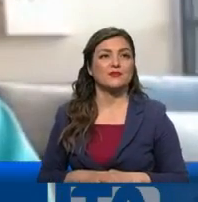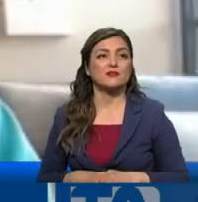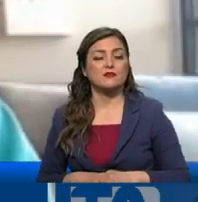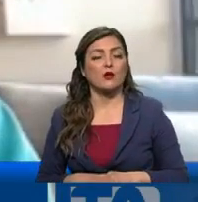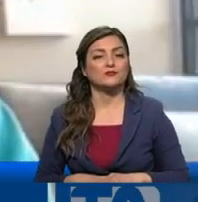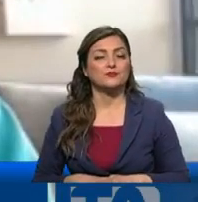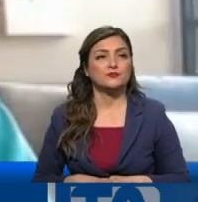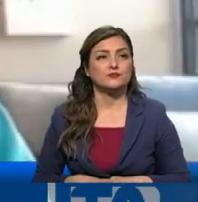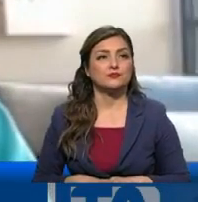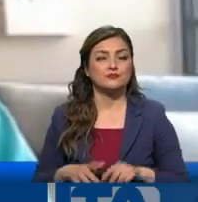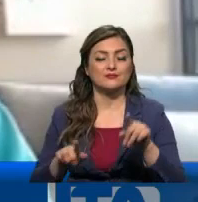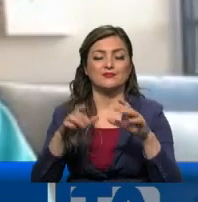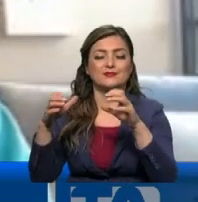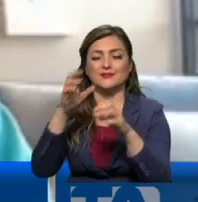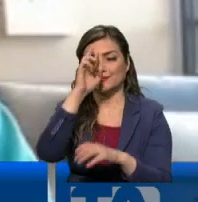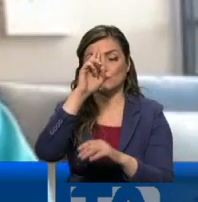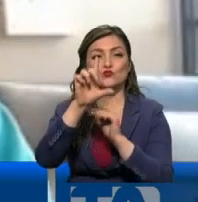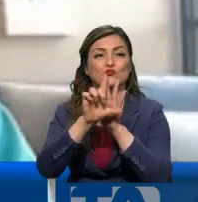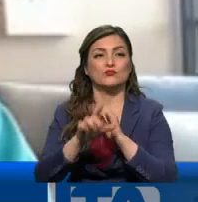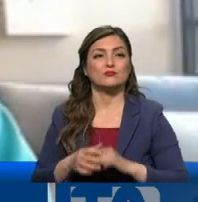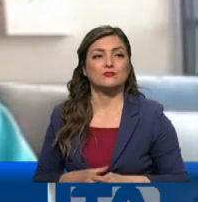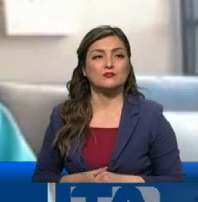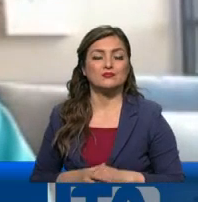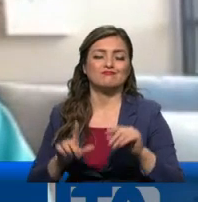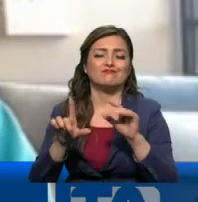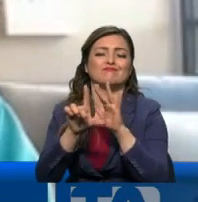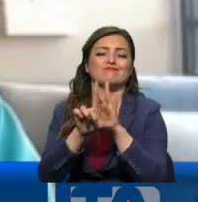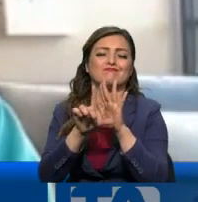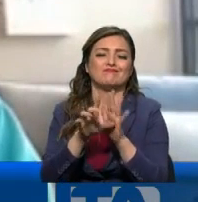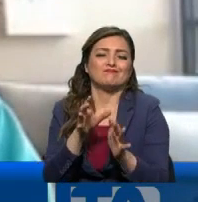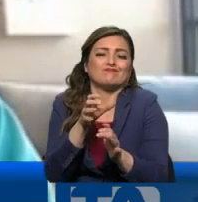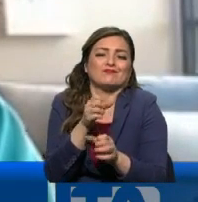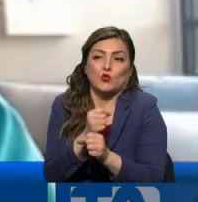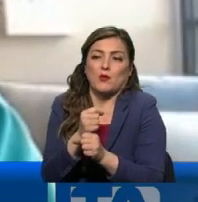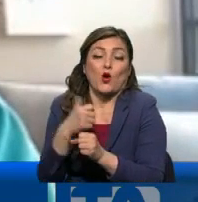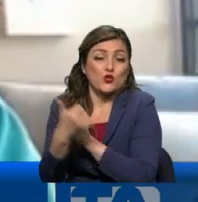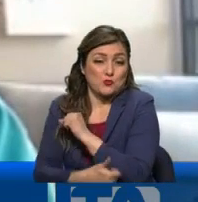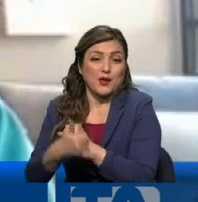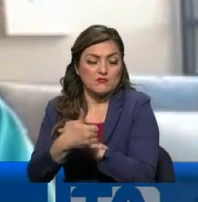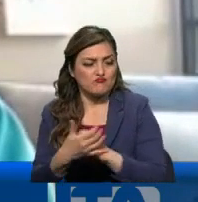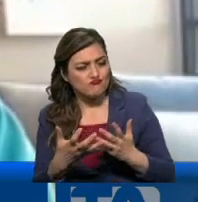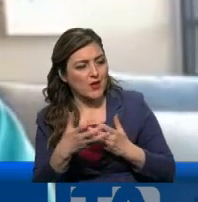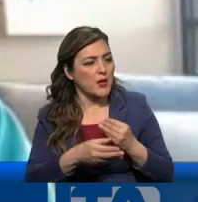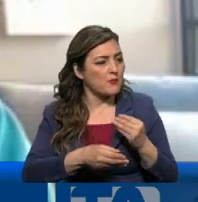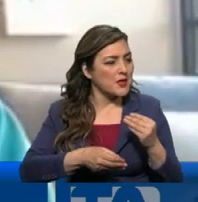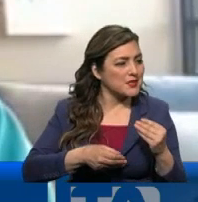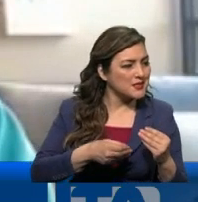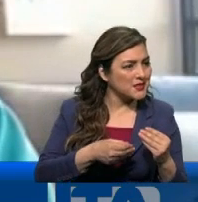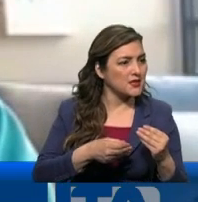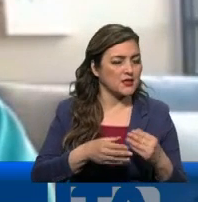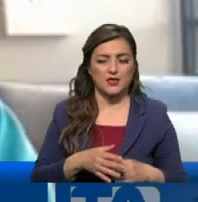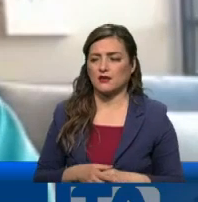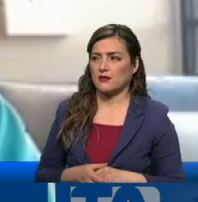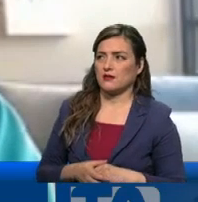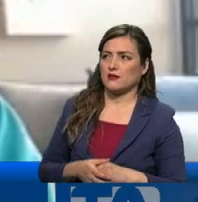hacer respetar la ley. Aquí hay que buscar una seguridad jurídica y una seguridad física para las personas que están invirtiendo